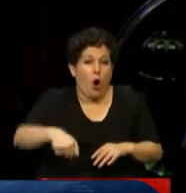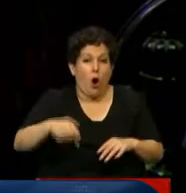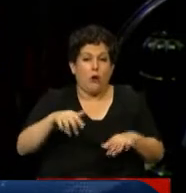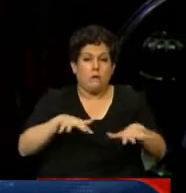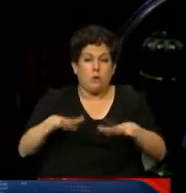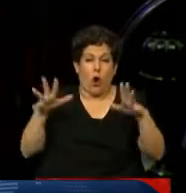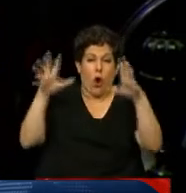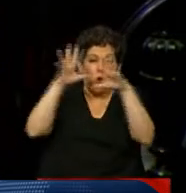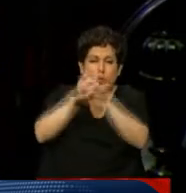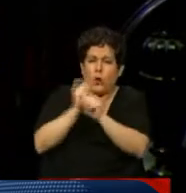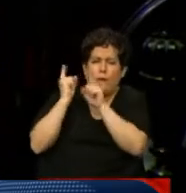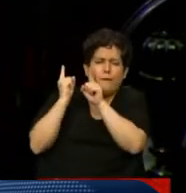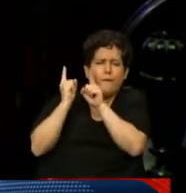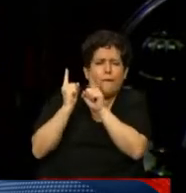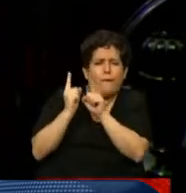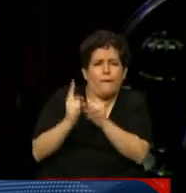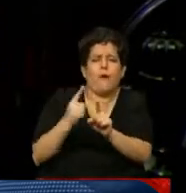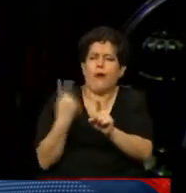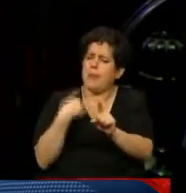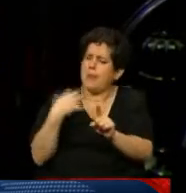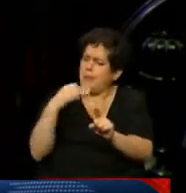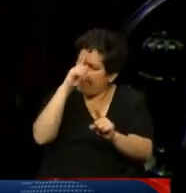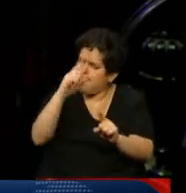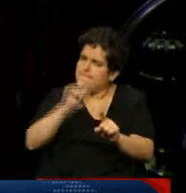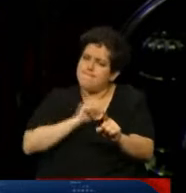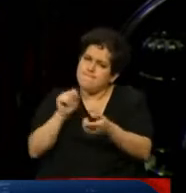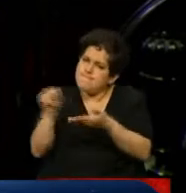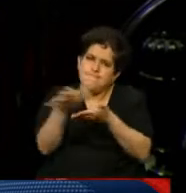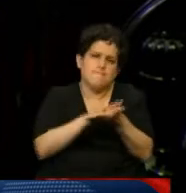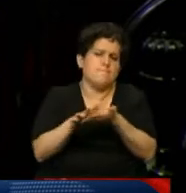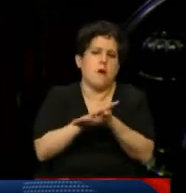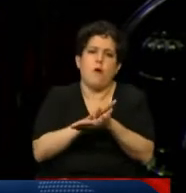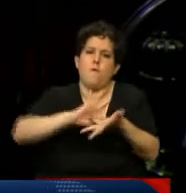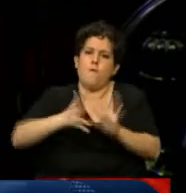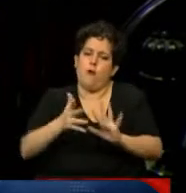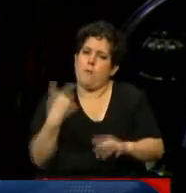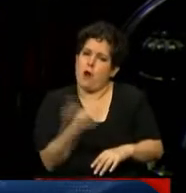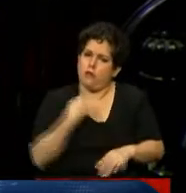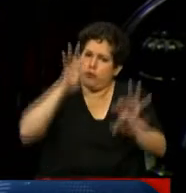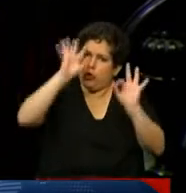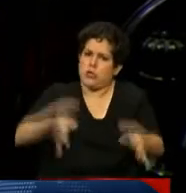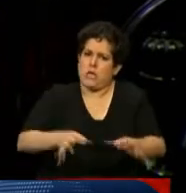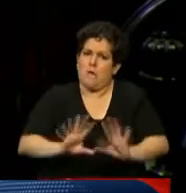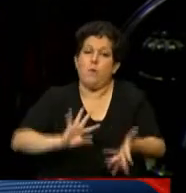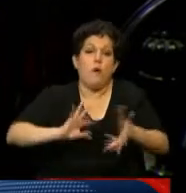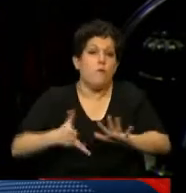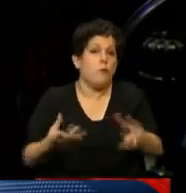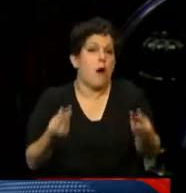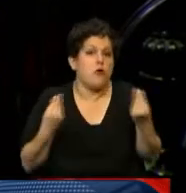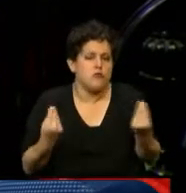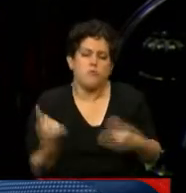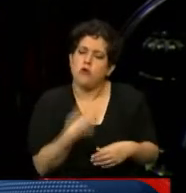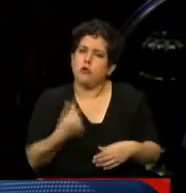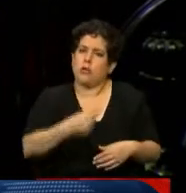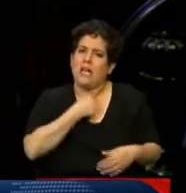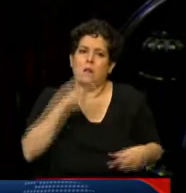existe y debemos enfrentarla, pero a nuestra manera. Y nuestra manera es con